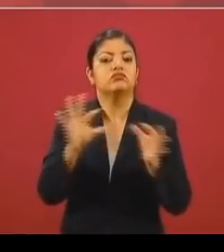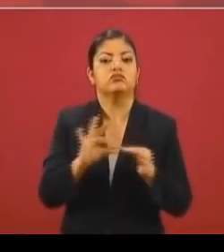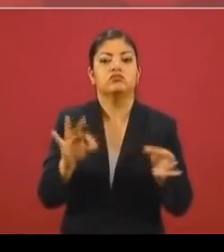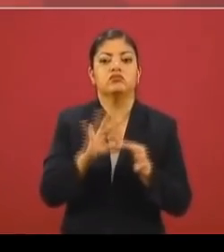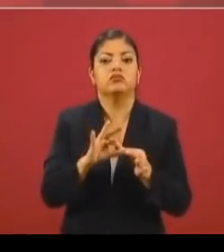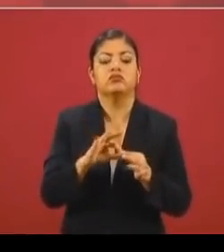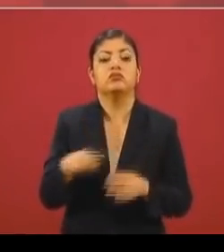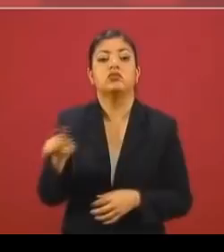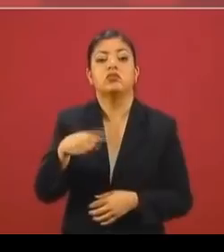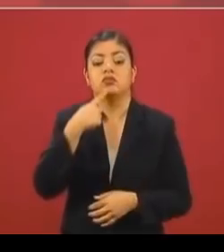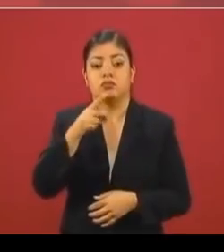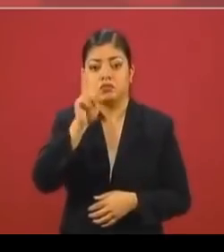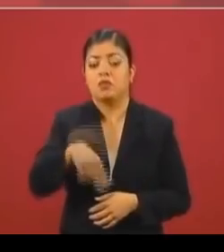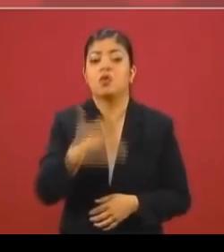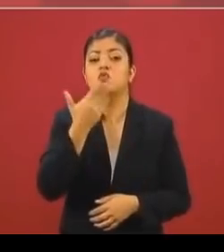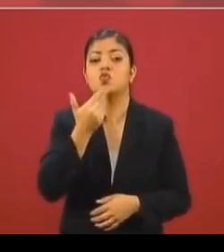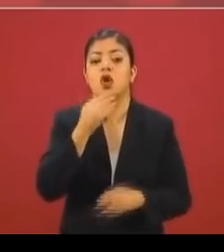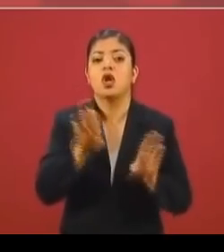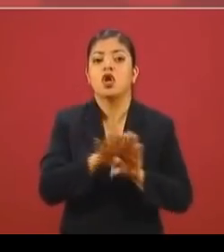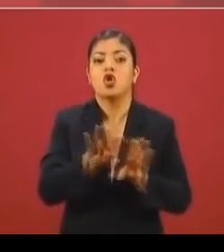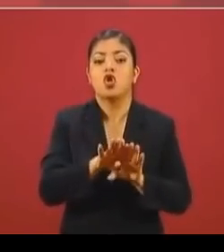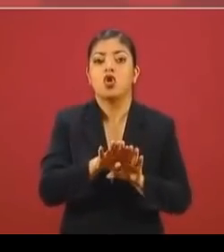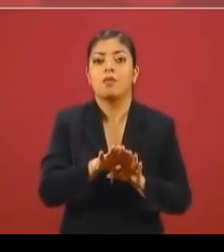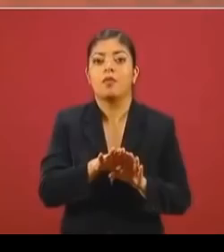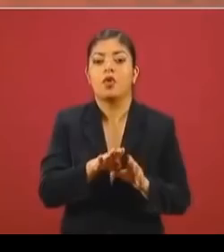de que no tenemos proyecto alternativo.